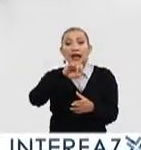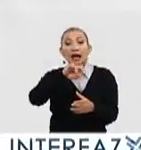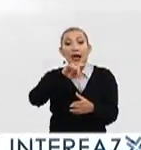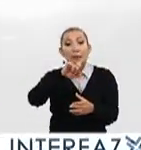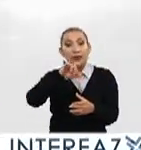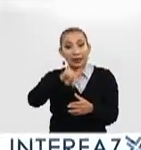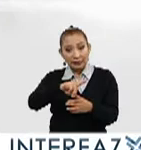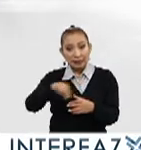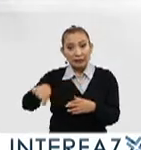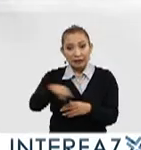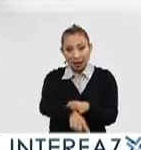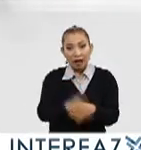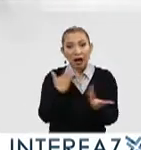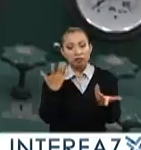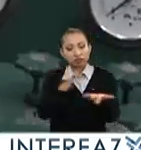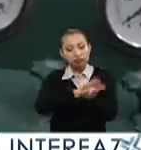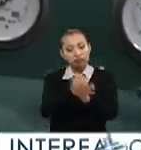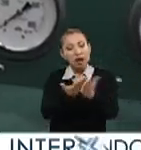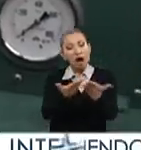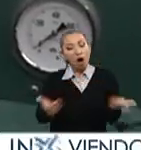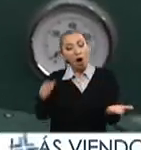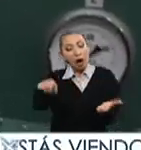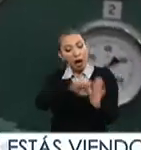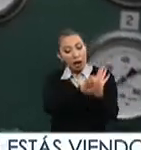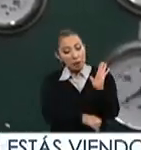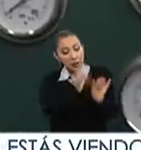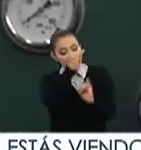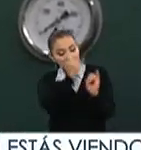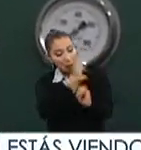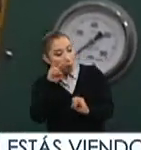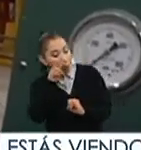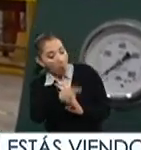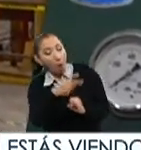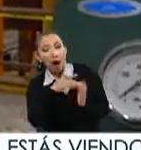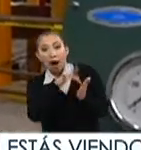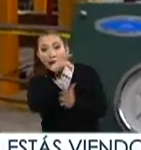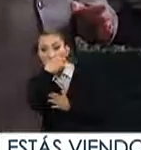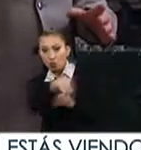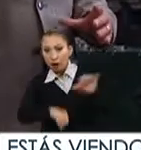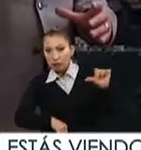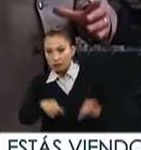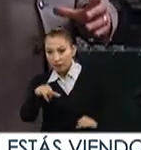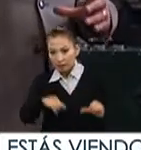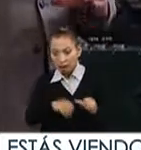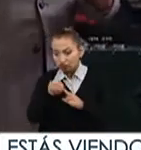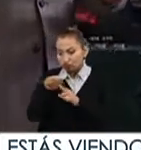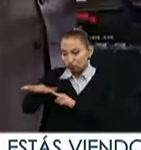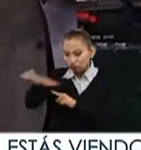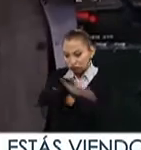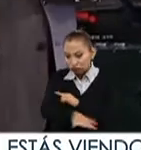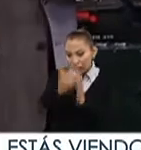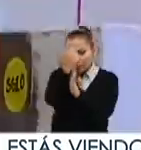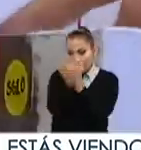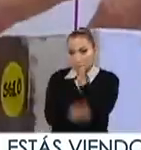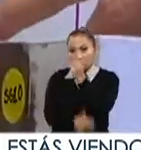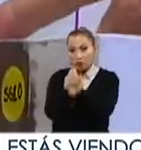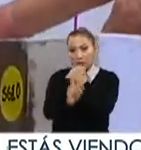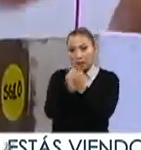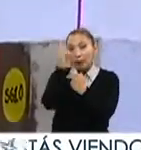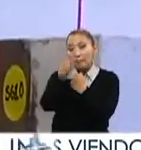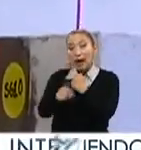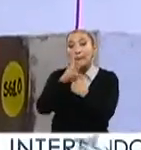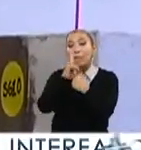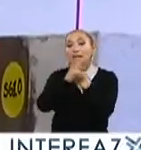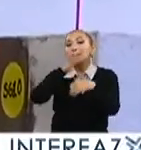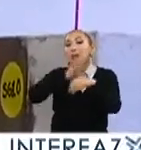de Prevención de Desastres se ha convertido en un referente internacional gracias a sus acciones que inciden en la reducción de riesgos para hacer